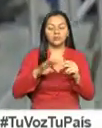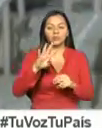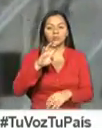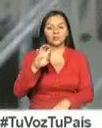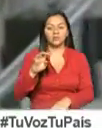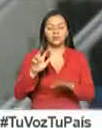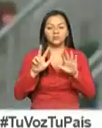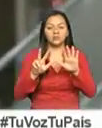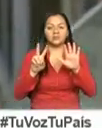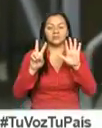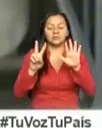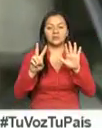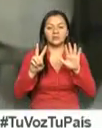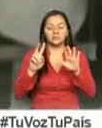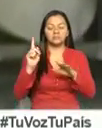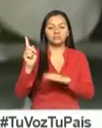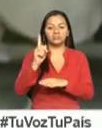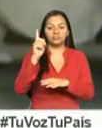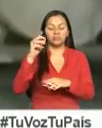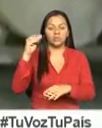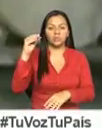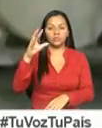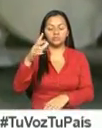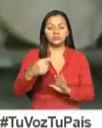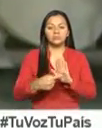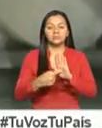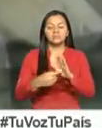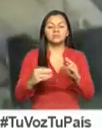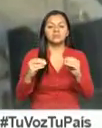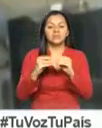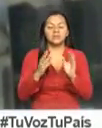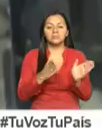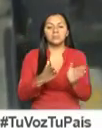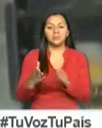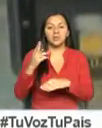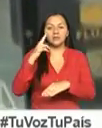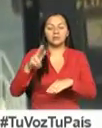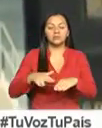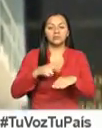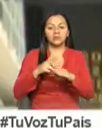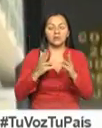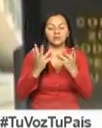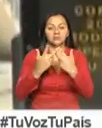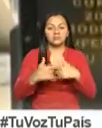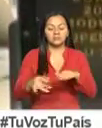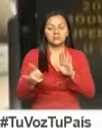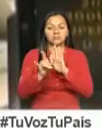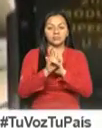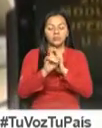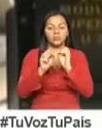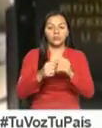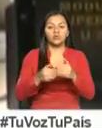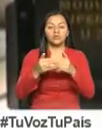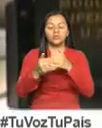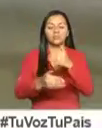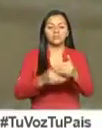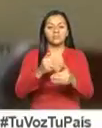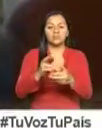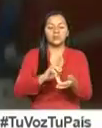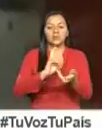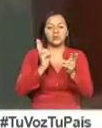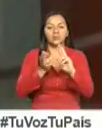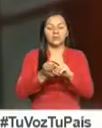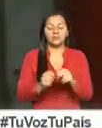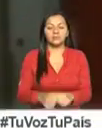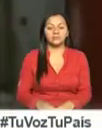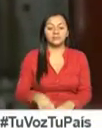487 megavatios de electricidad que serán destinados al Sistema Nacional Interconectado generando energía renovable.